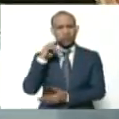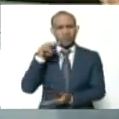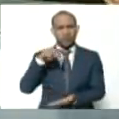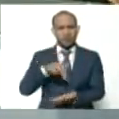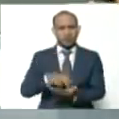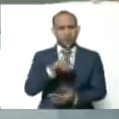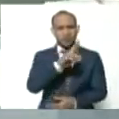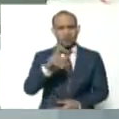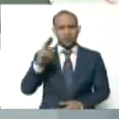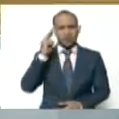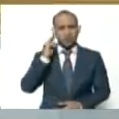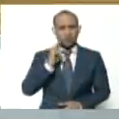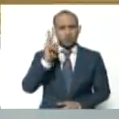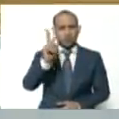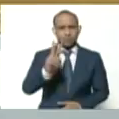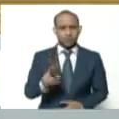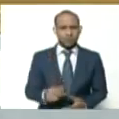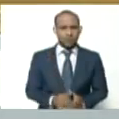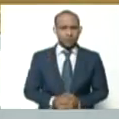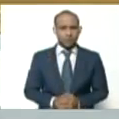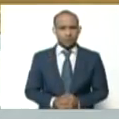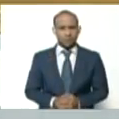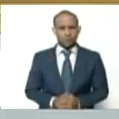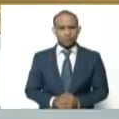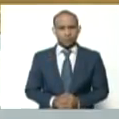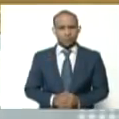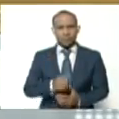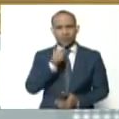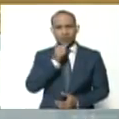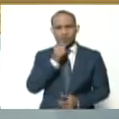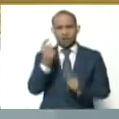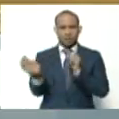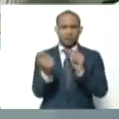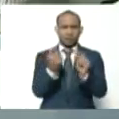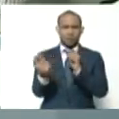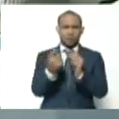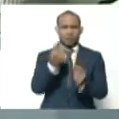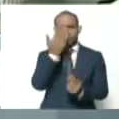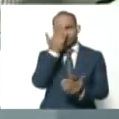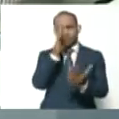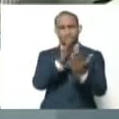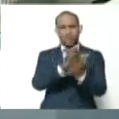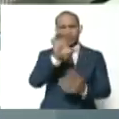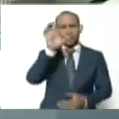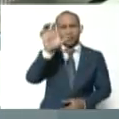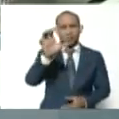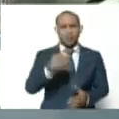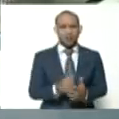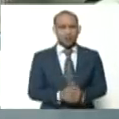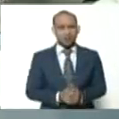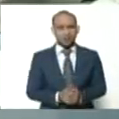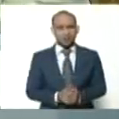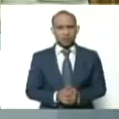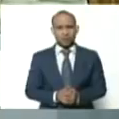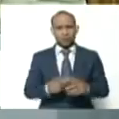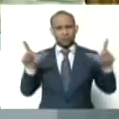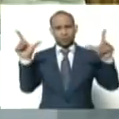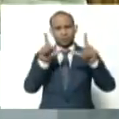la República Bolivariana de Venezuela. Quien está debatiendo de cara al país en transmisión en